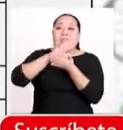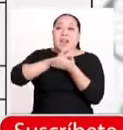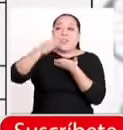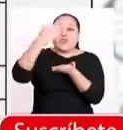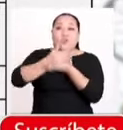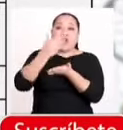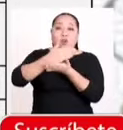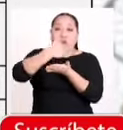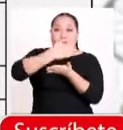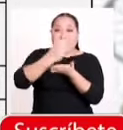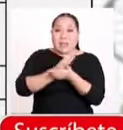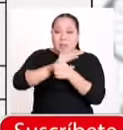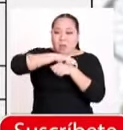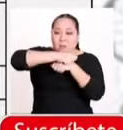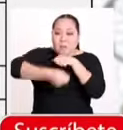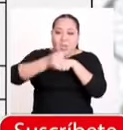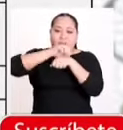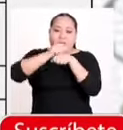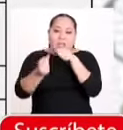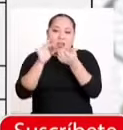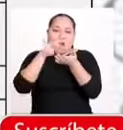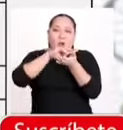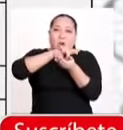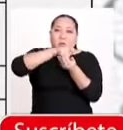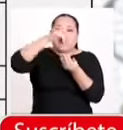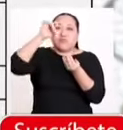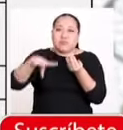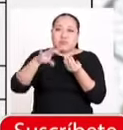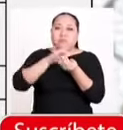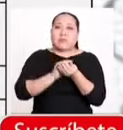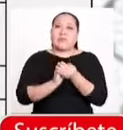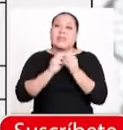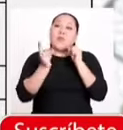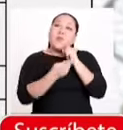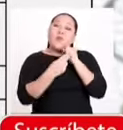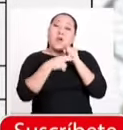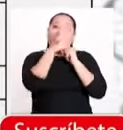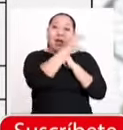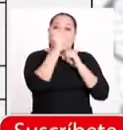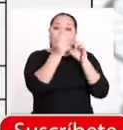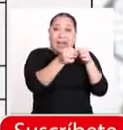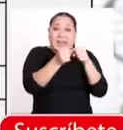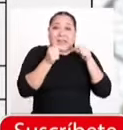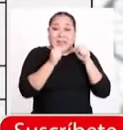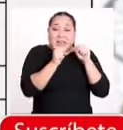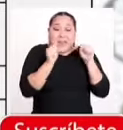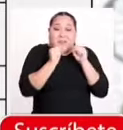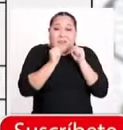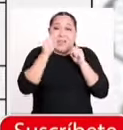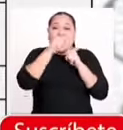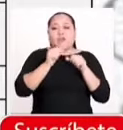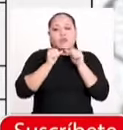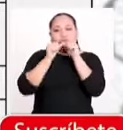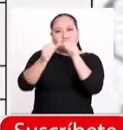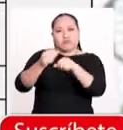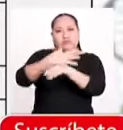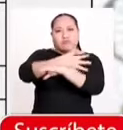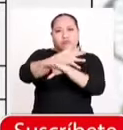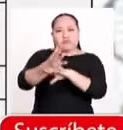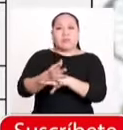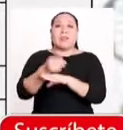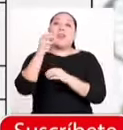cortados, pelados y deshuesados. Y si se refrigeran, duran más. Y un gremio efecto en la salud